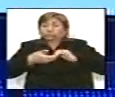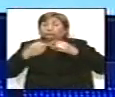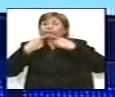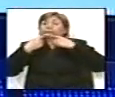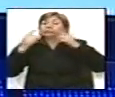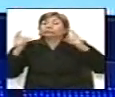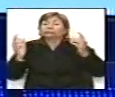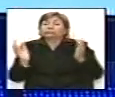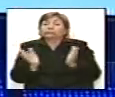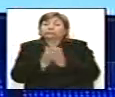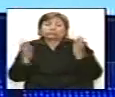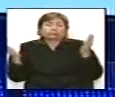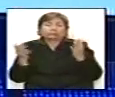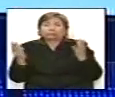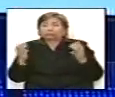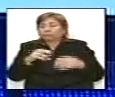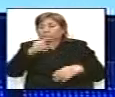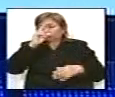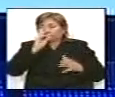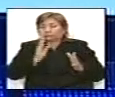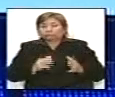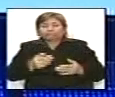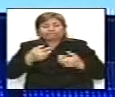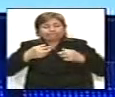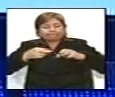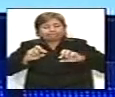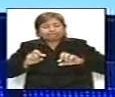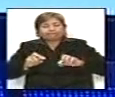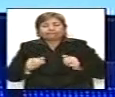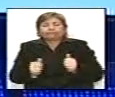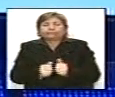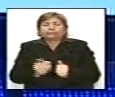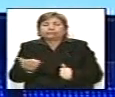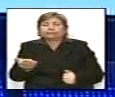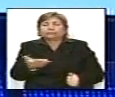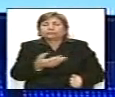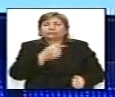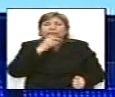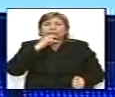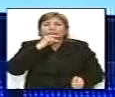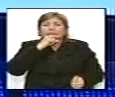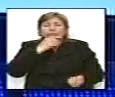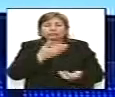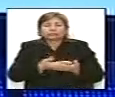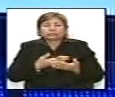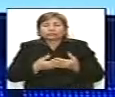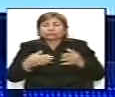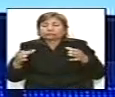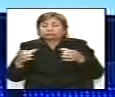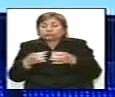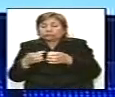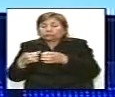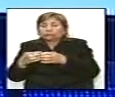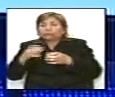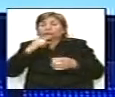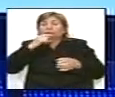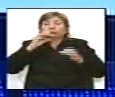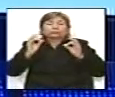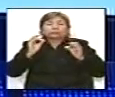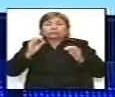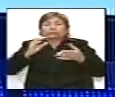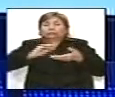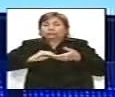Diario Oficial El Peruano. La iniciativa permitirá a las mujeres formar parte de las juntas directivas de las